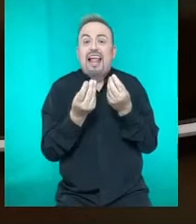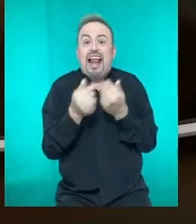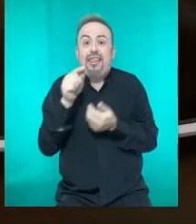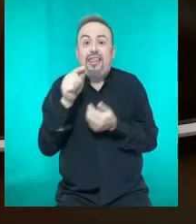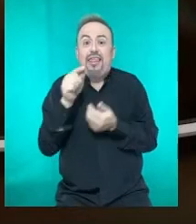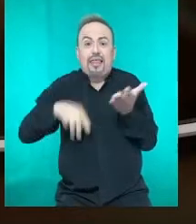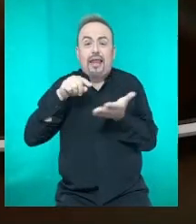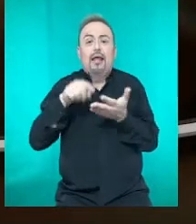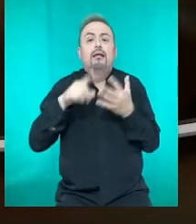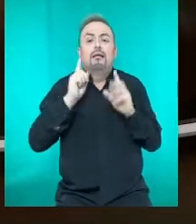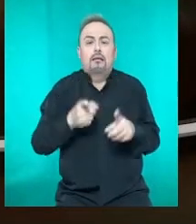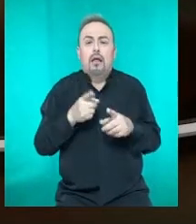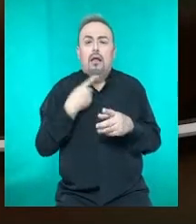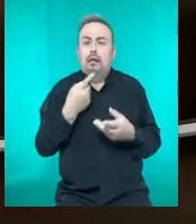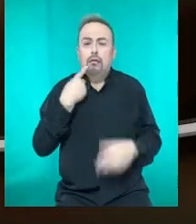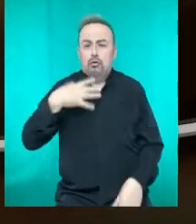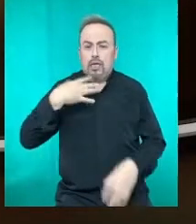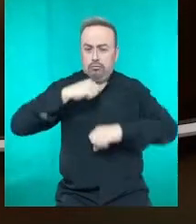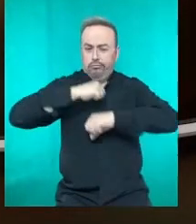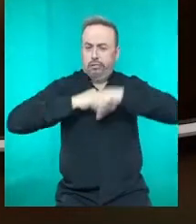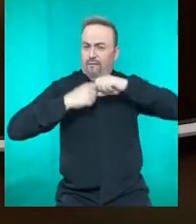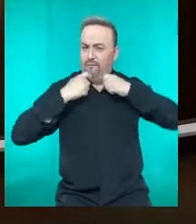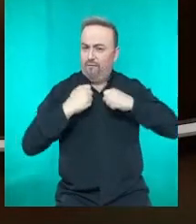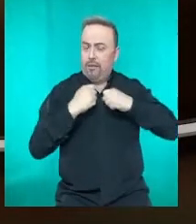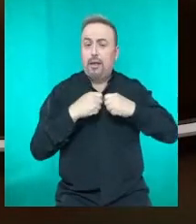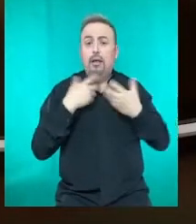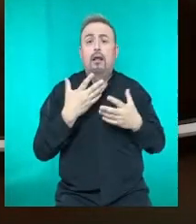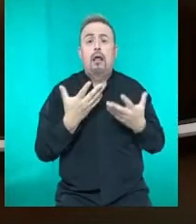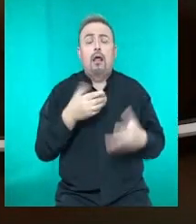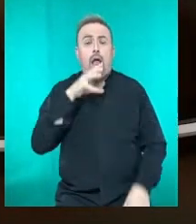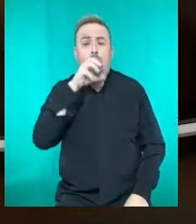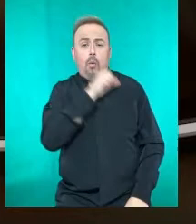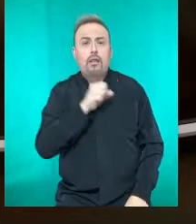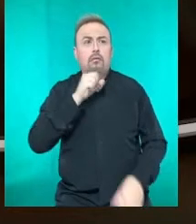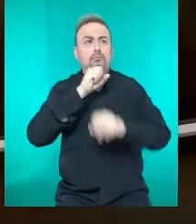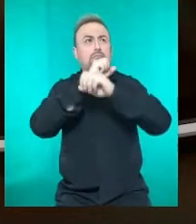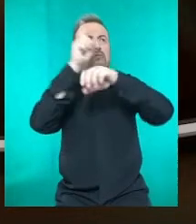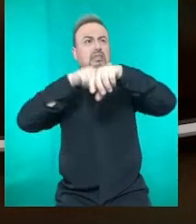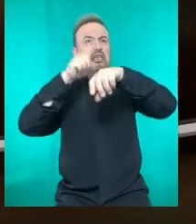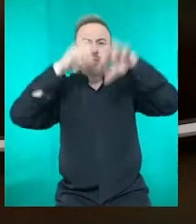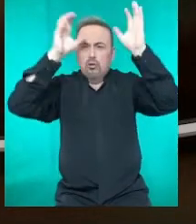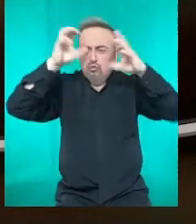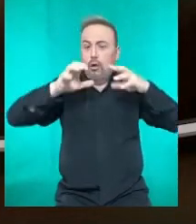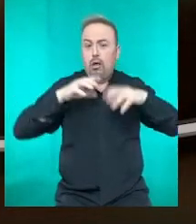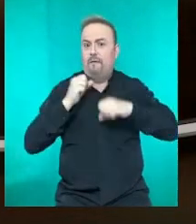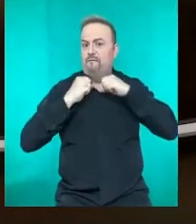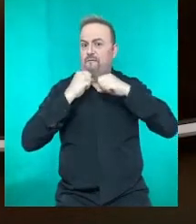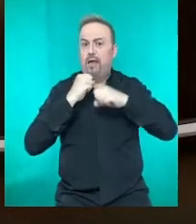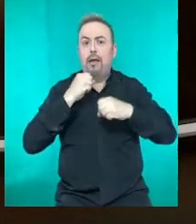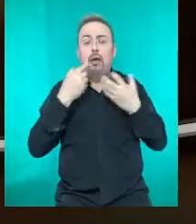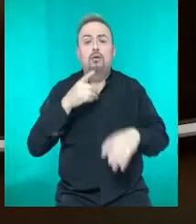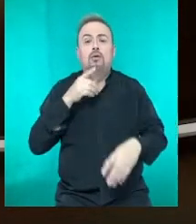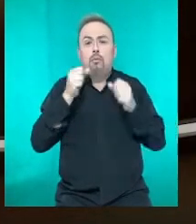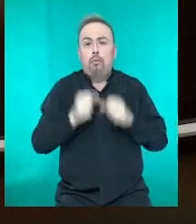debe tener una resistencia estructural importante, debe tener resistencia a la abrasión, a la lluvia, para poder ocuparlo en sistemas